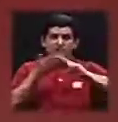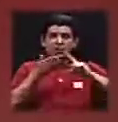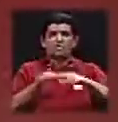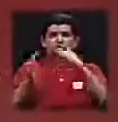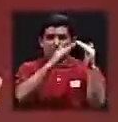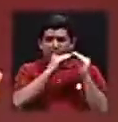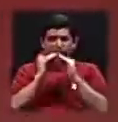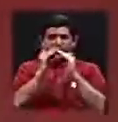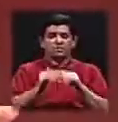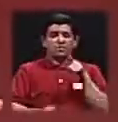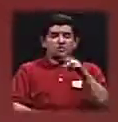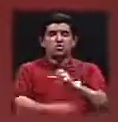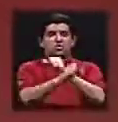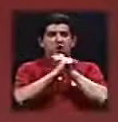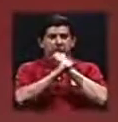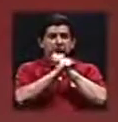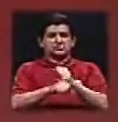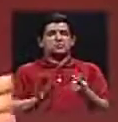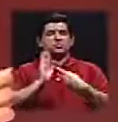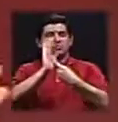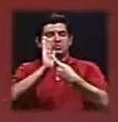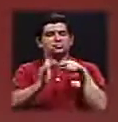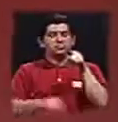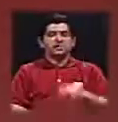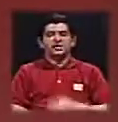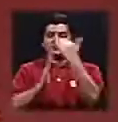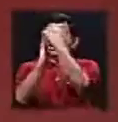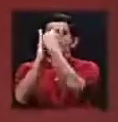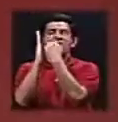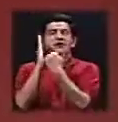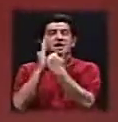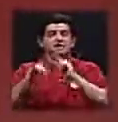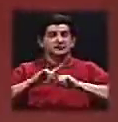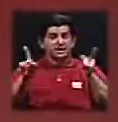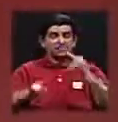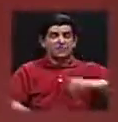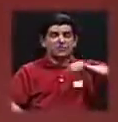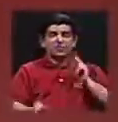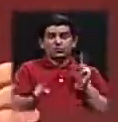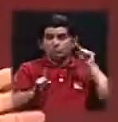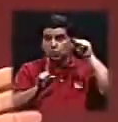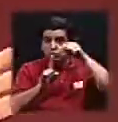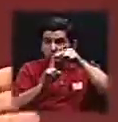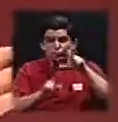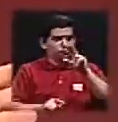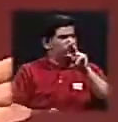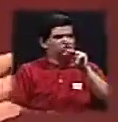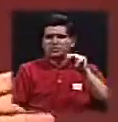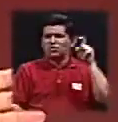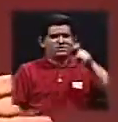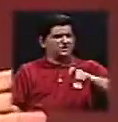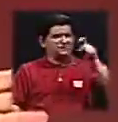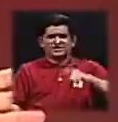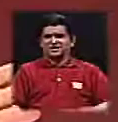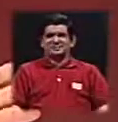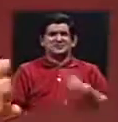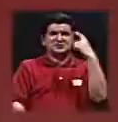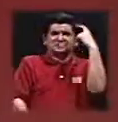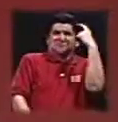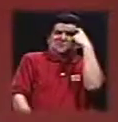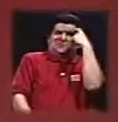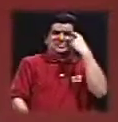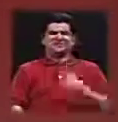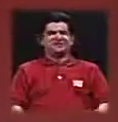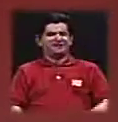nuestro pueblo. Eso seguramente se va a expresar en los rankings, aun cuando sigue siendo nuestro propósito no estar, pues no es